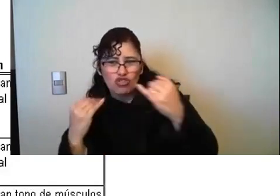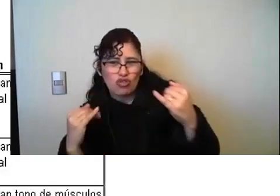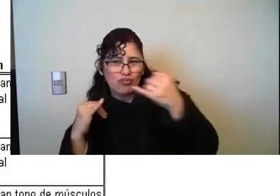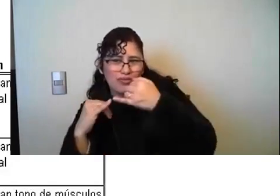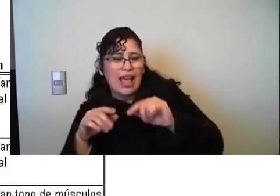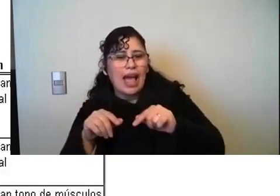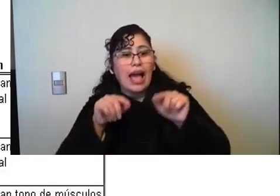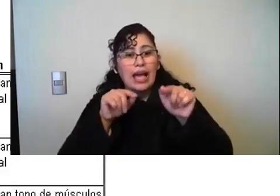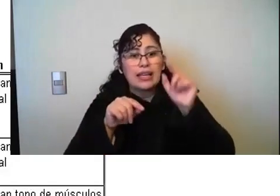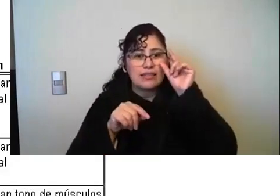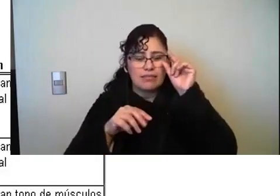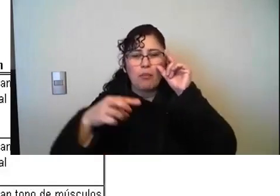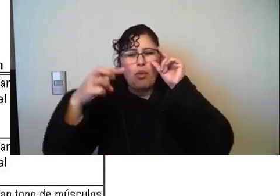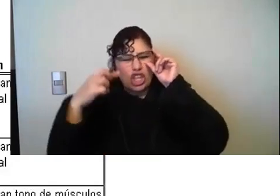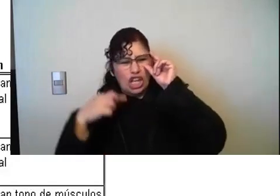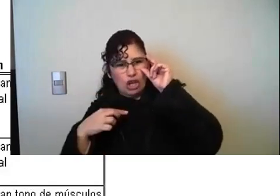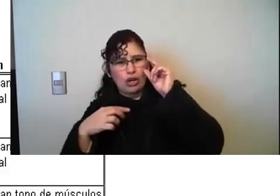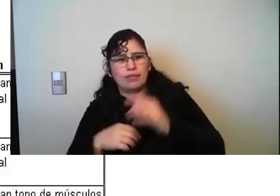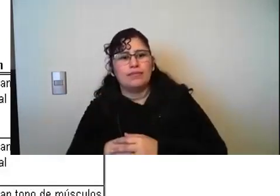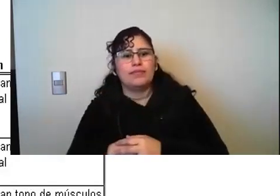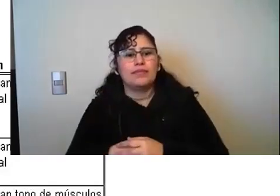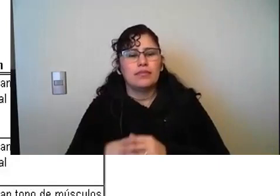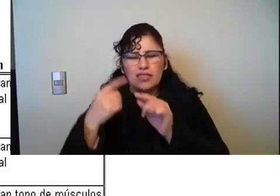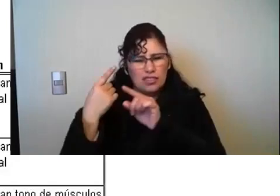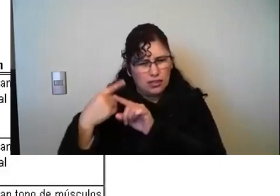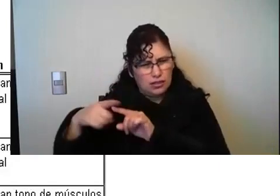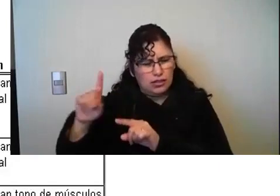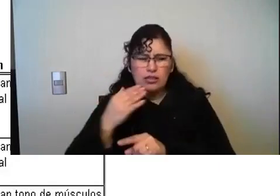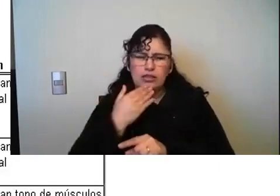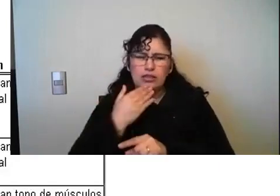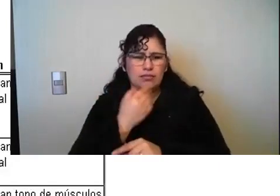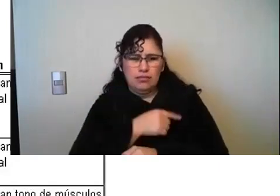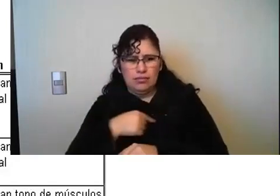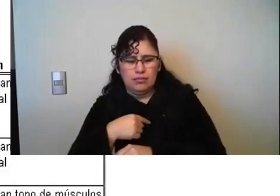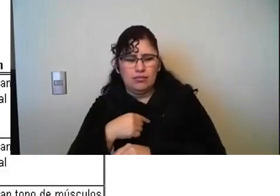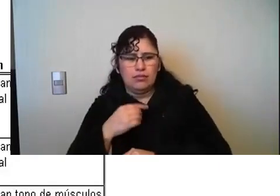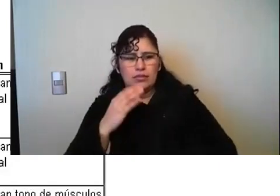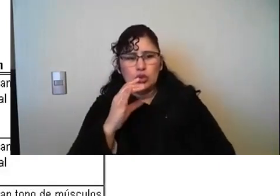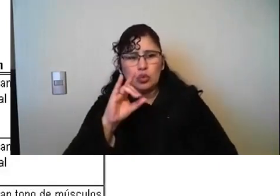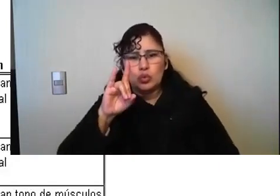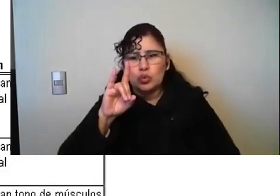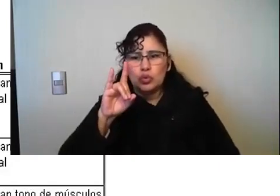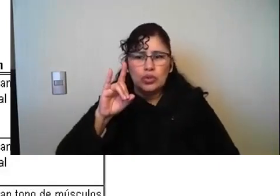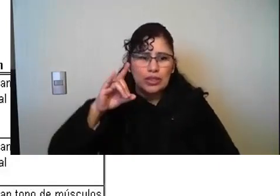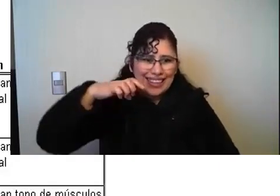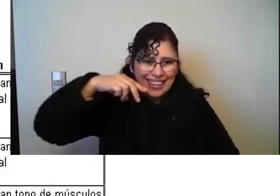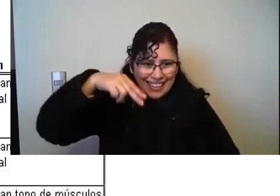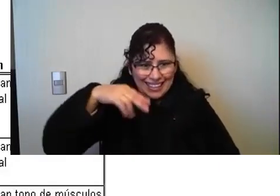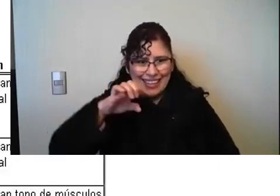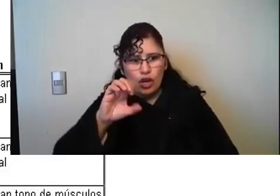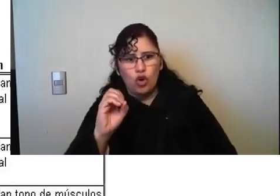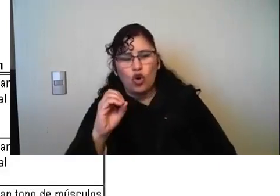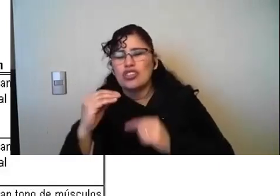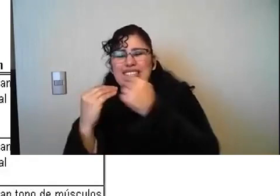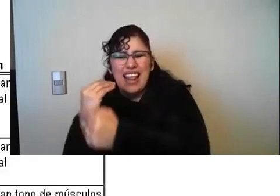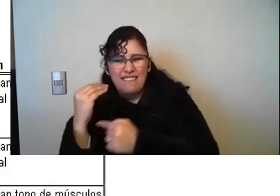aparece en la literatura del cerebelo y que se llama cuño cerebeloso.